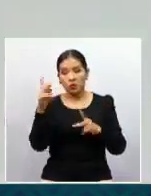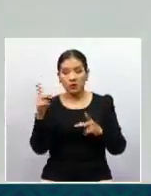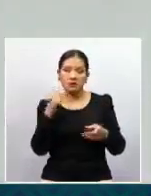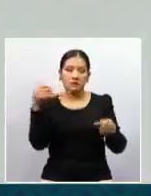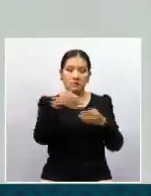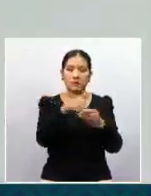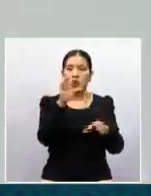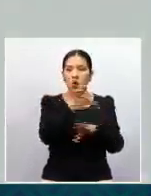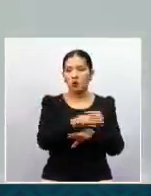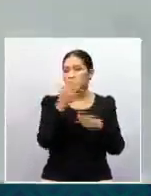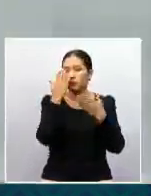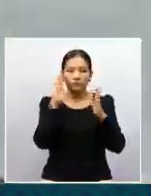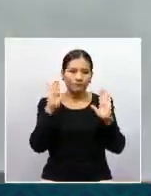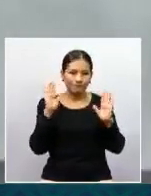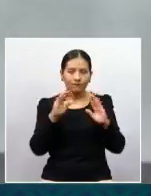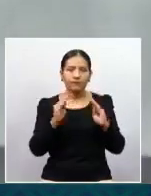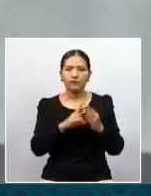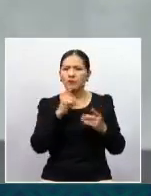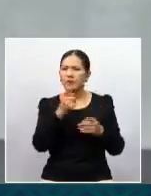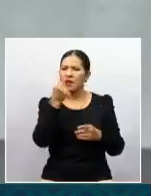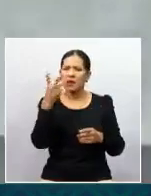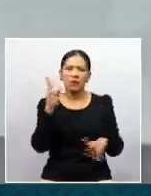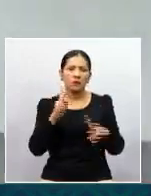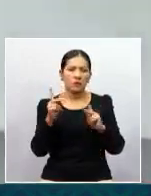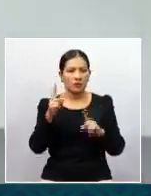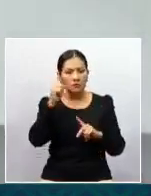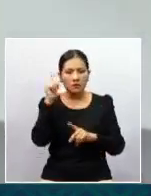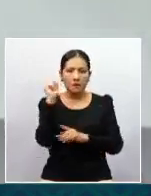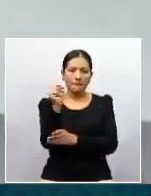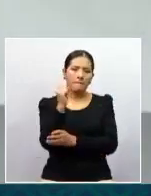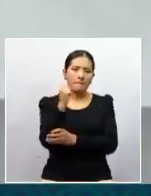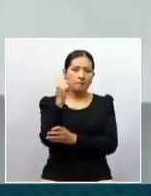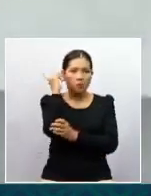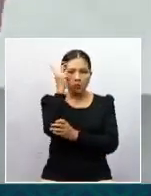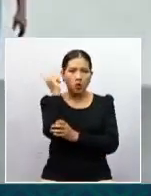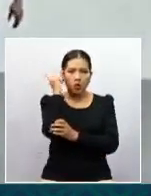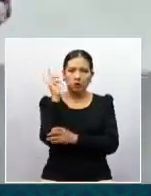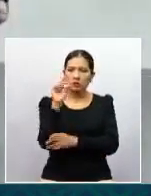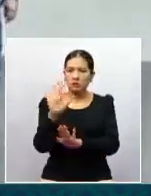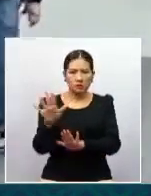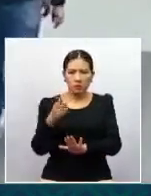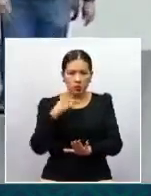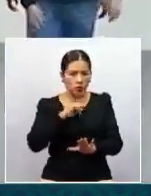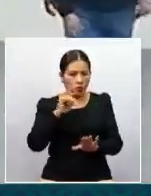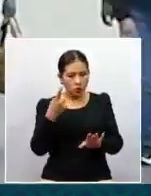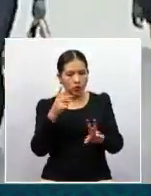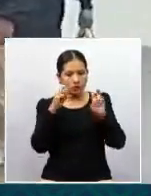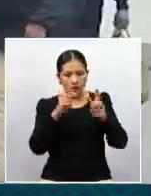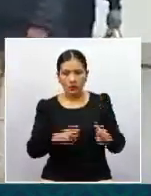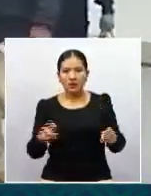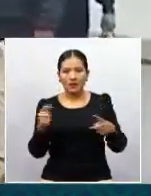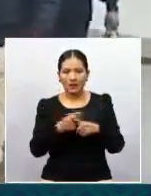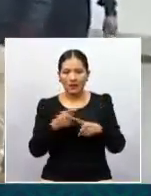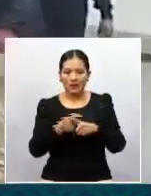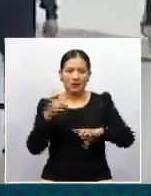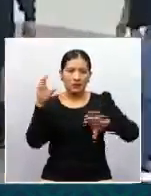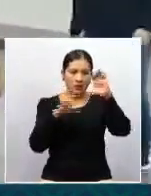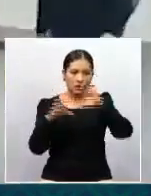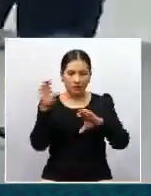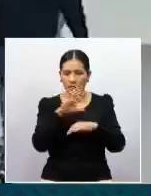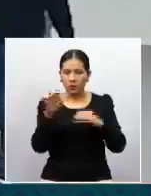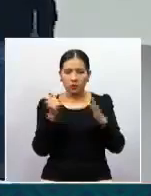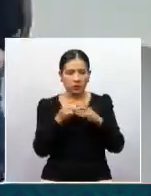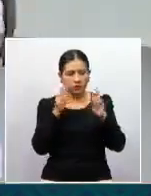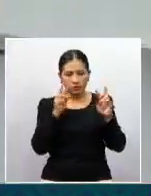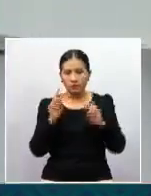que algunas personas hayan politizado este caso. Necesitamos los resultados de los trabajos técnicos, científicos y periciales. Una vez se cuente con